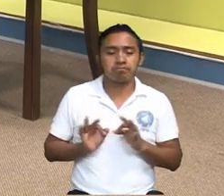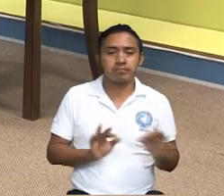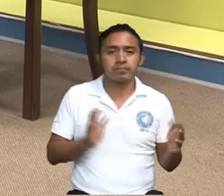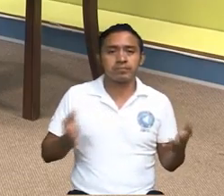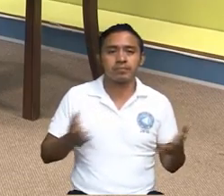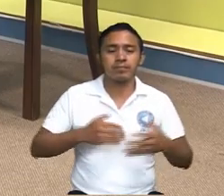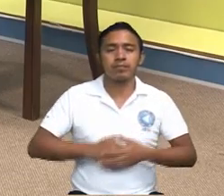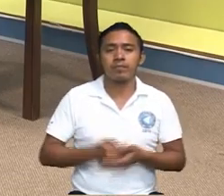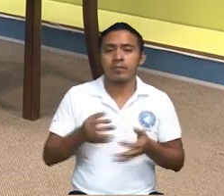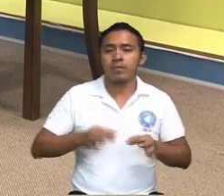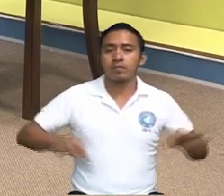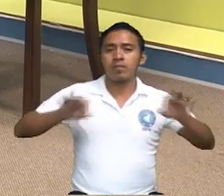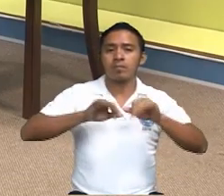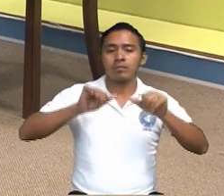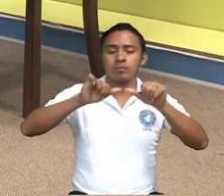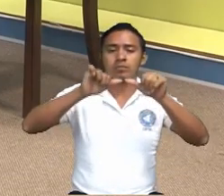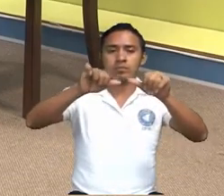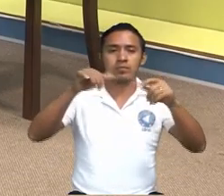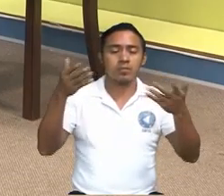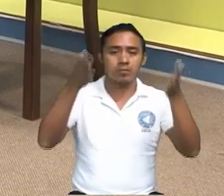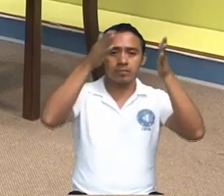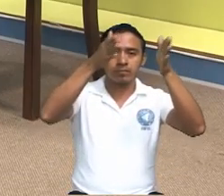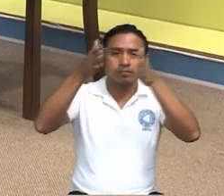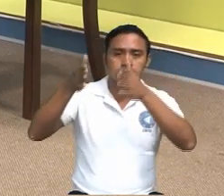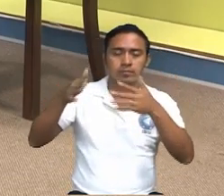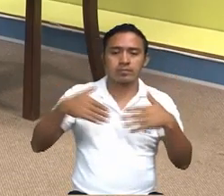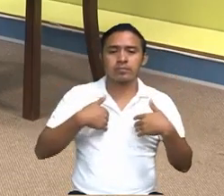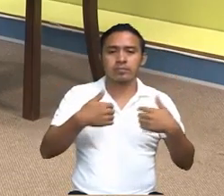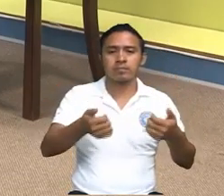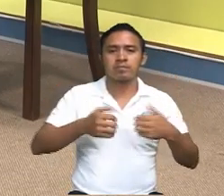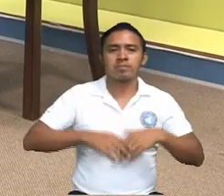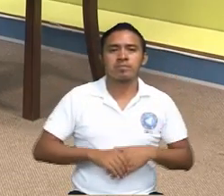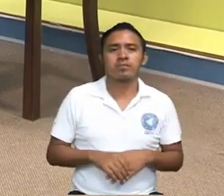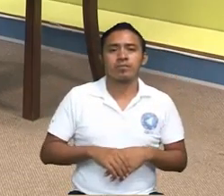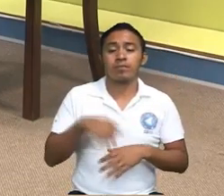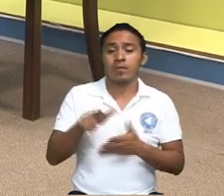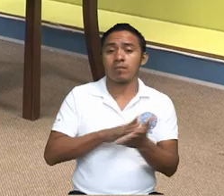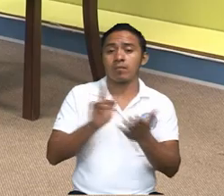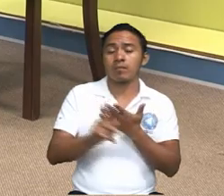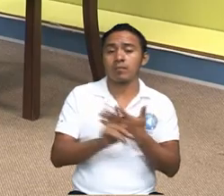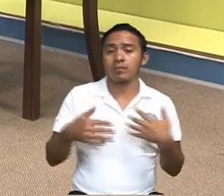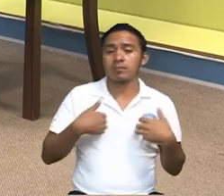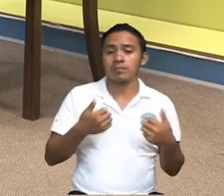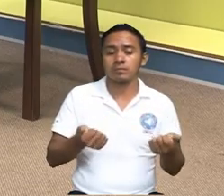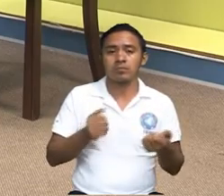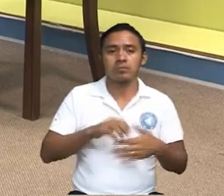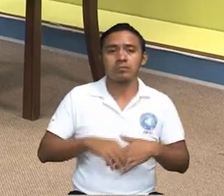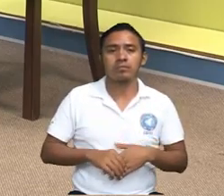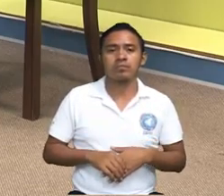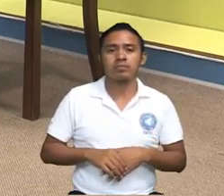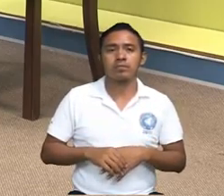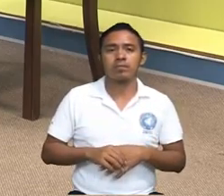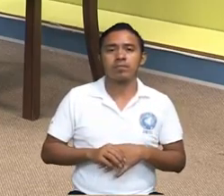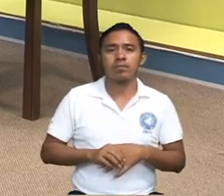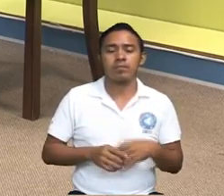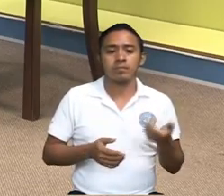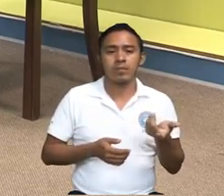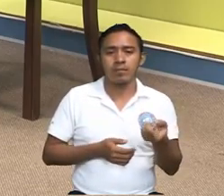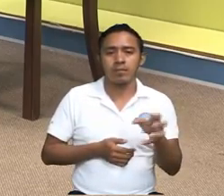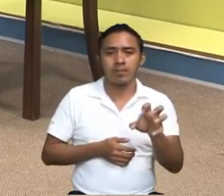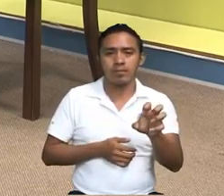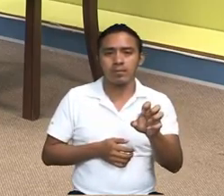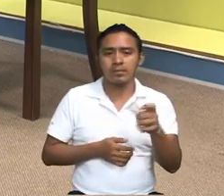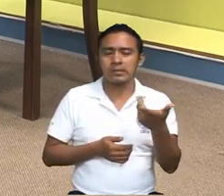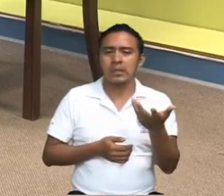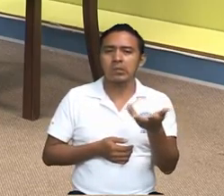seguir hablando sobre todo la prevención, los problemas de salud. Y entre los problemas de salud está lo que es la rabia, ¿verdad? Y la